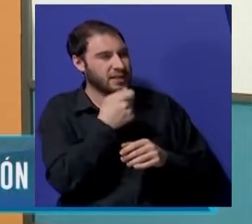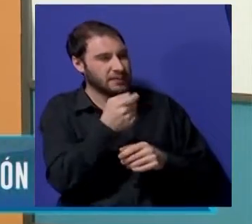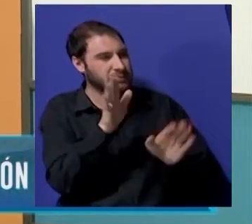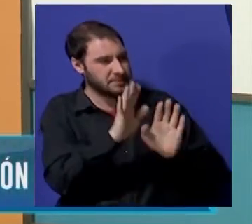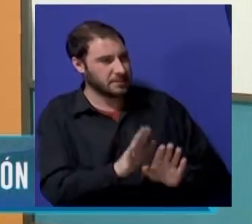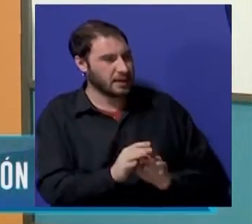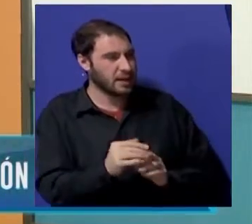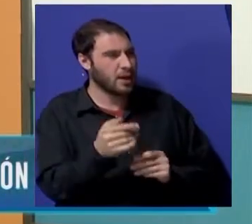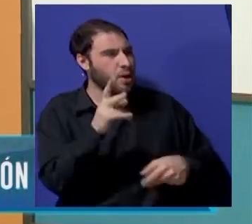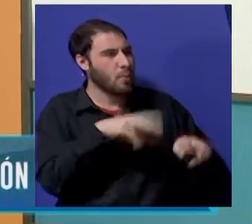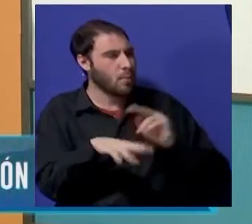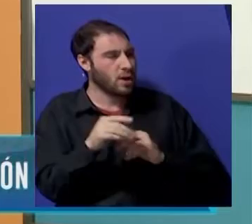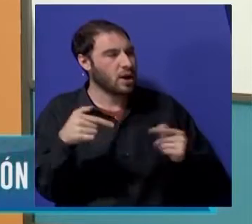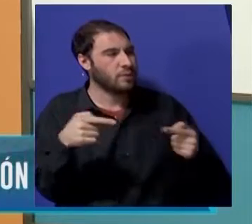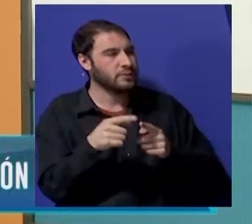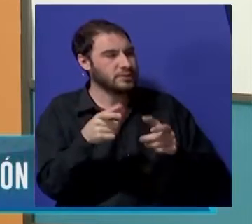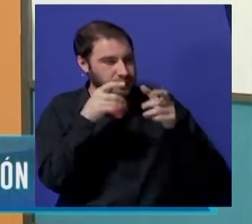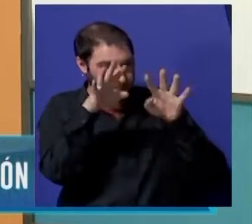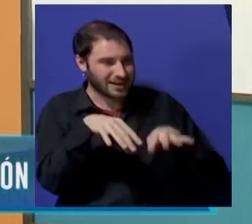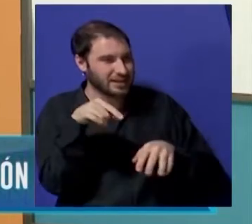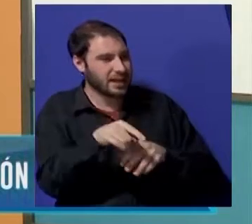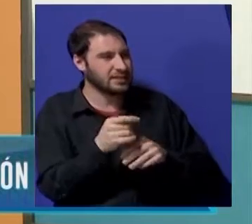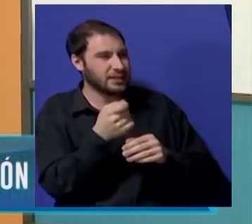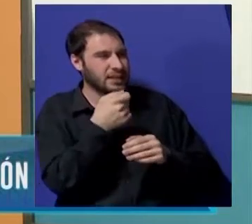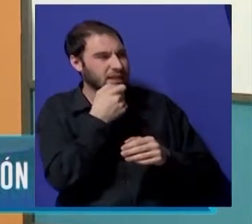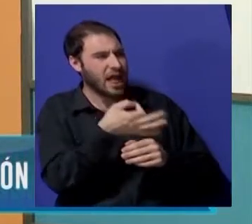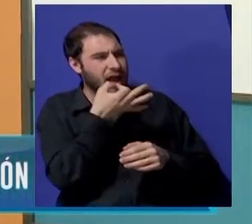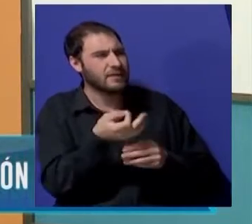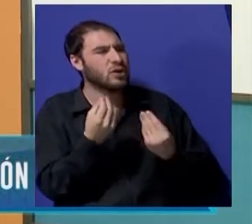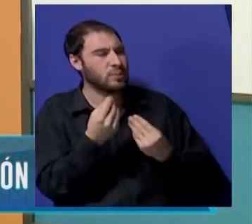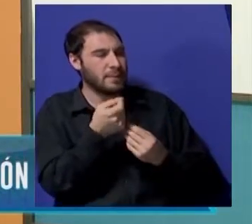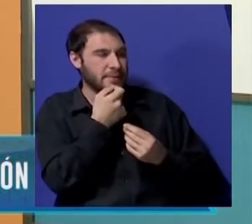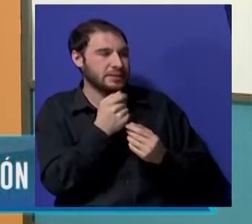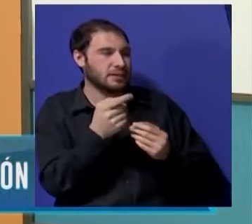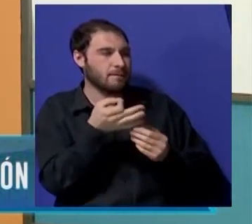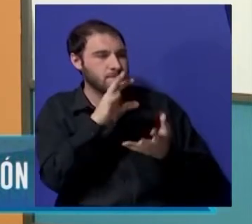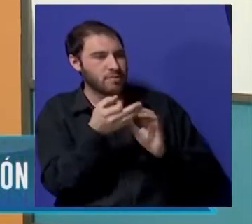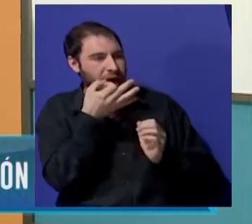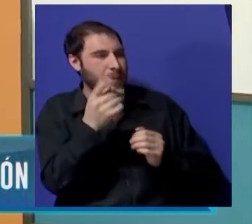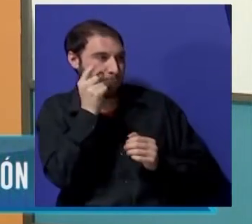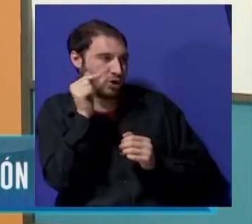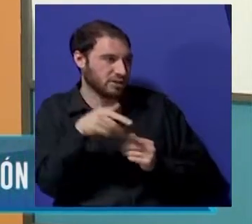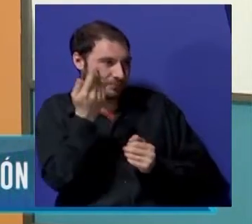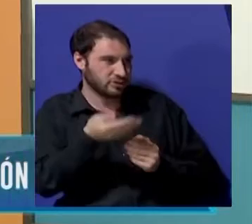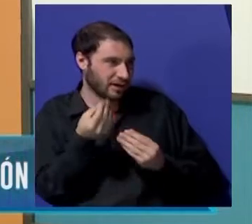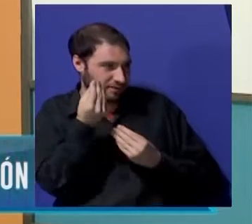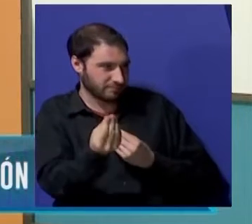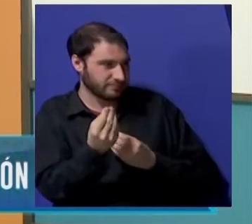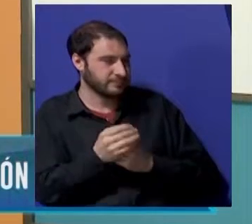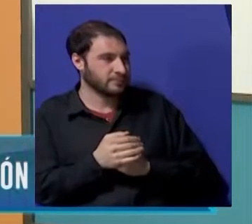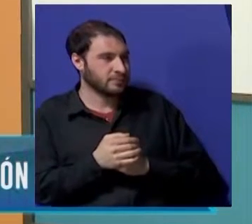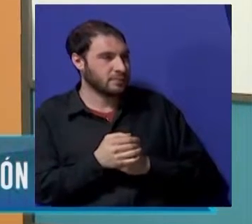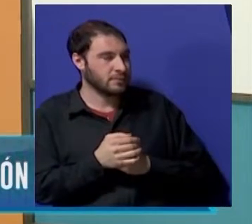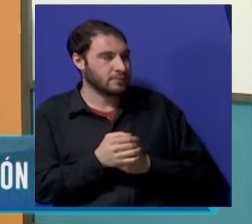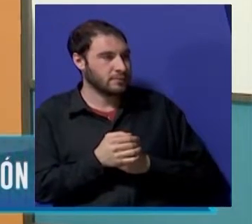que es la búsqueda o el objetivo que tiene Chequeado de la calidad en el discurso. Calculo que es la calidad en el discurso político de los funcionarios. De